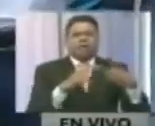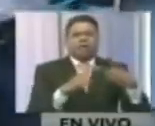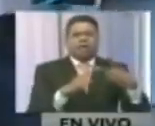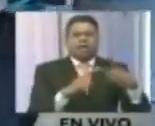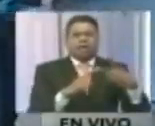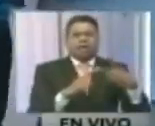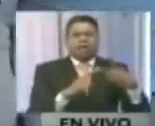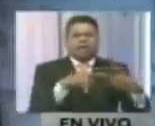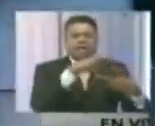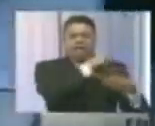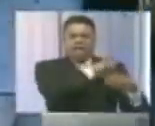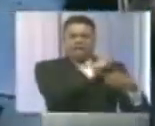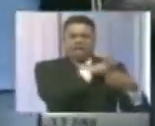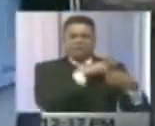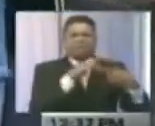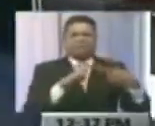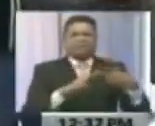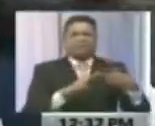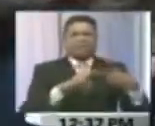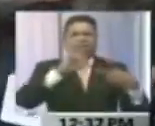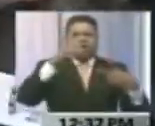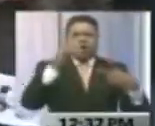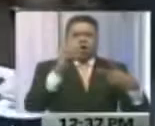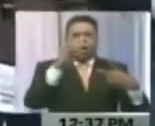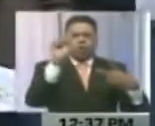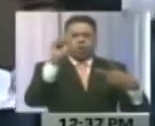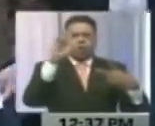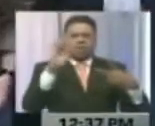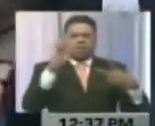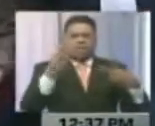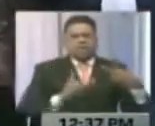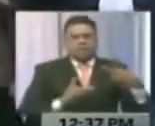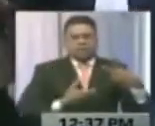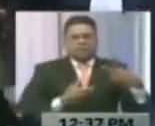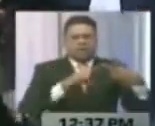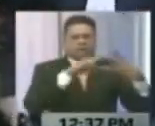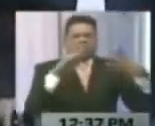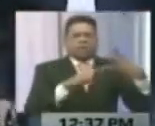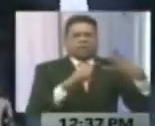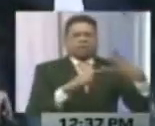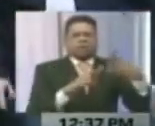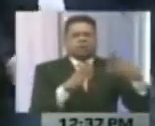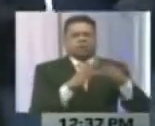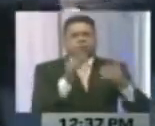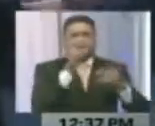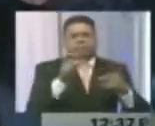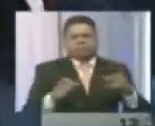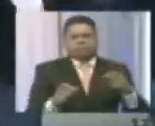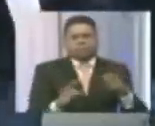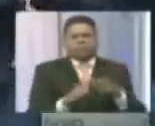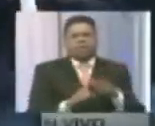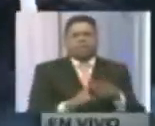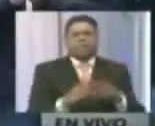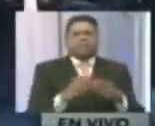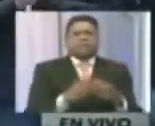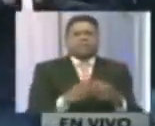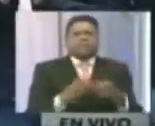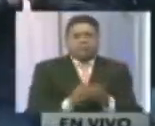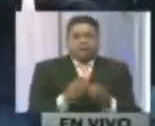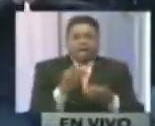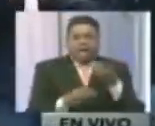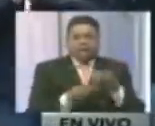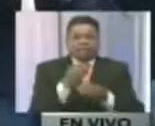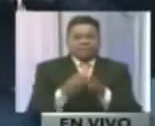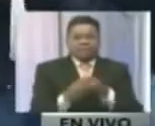el general José Gregorio Rojas, y el gobernador Alexis Ramírez, quienes proceden a realizar el lanzamiento